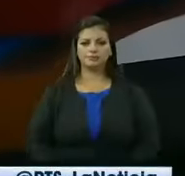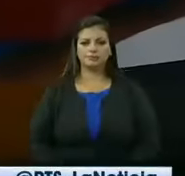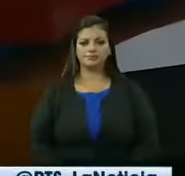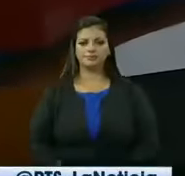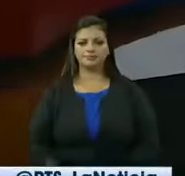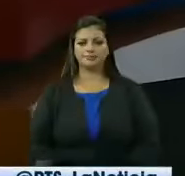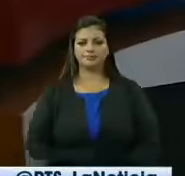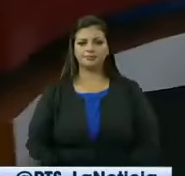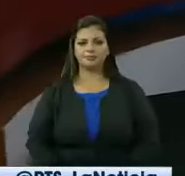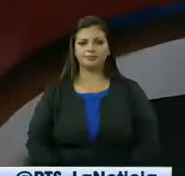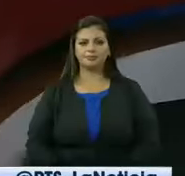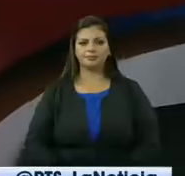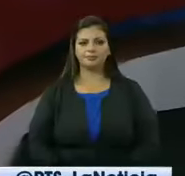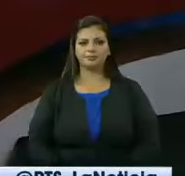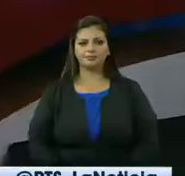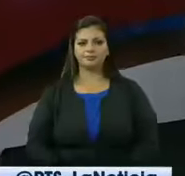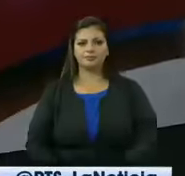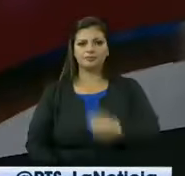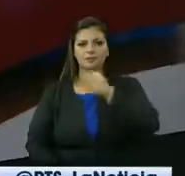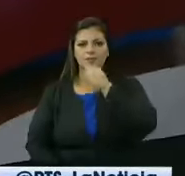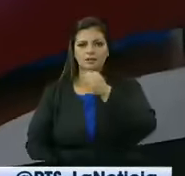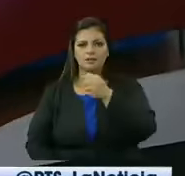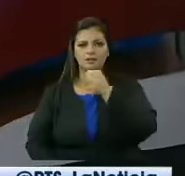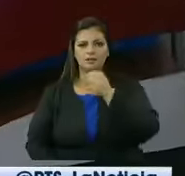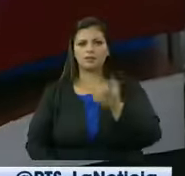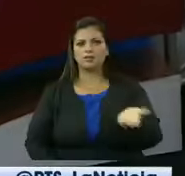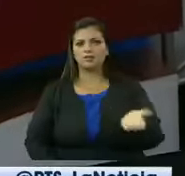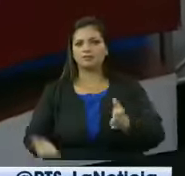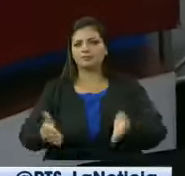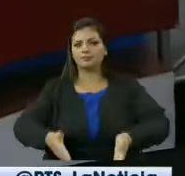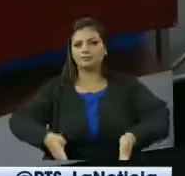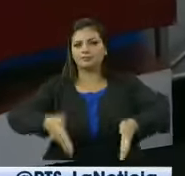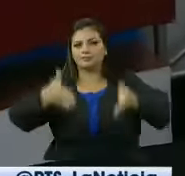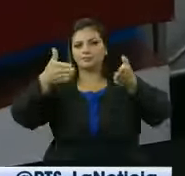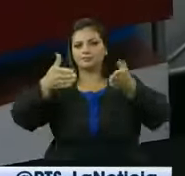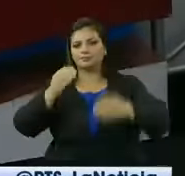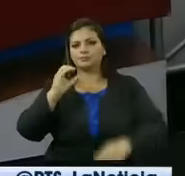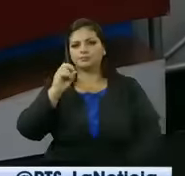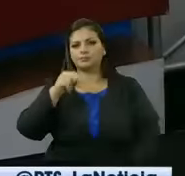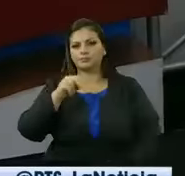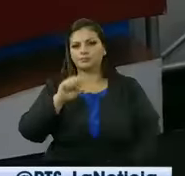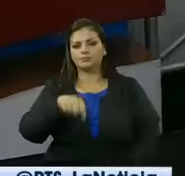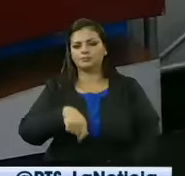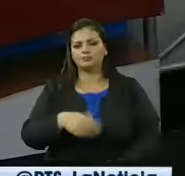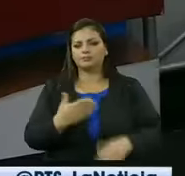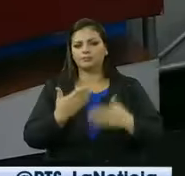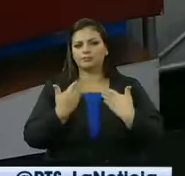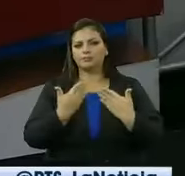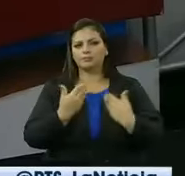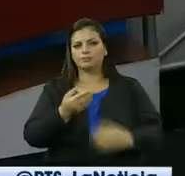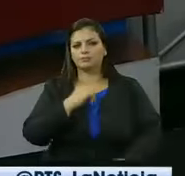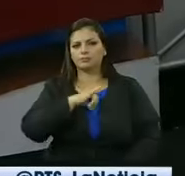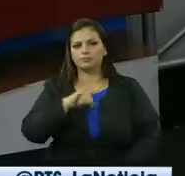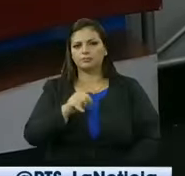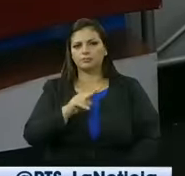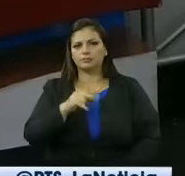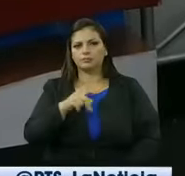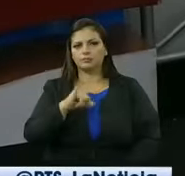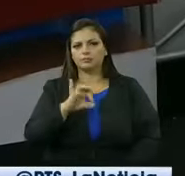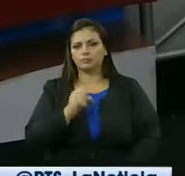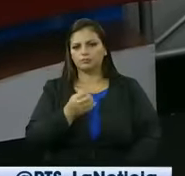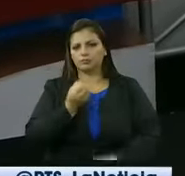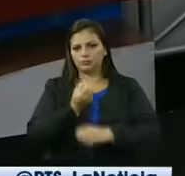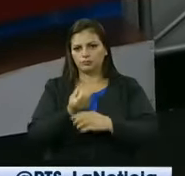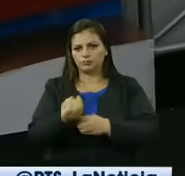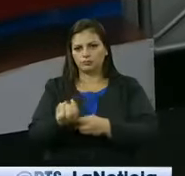Vamos con información en vivo, precisamente desde la delegación electoral del Guayas. Allá se encuentra Julio César Saona. Adelante con tu informe, Julio